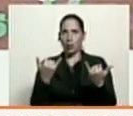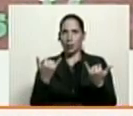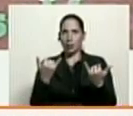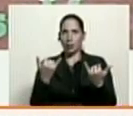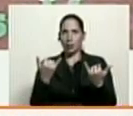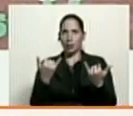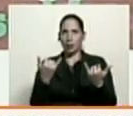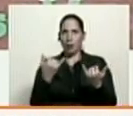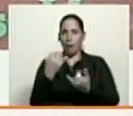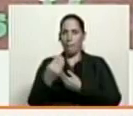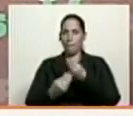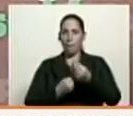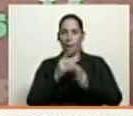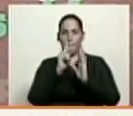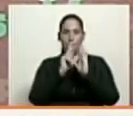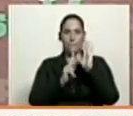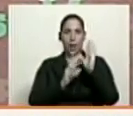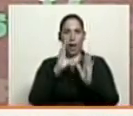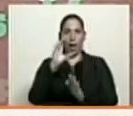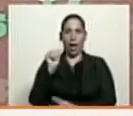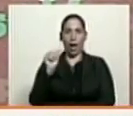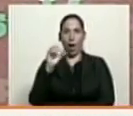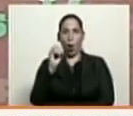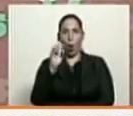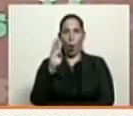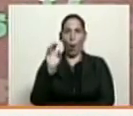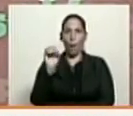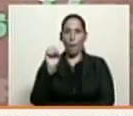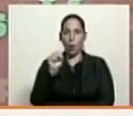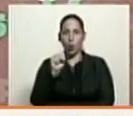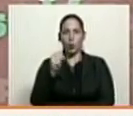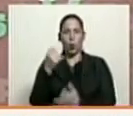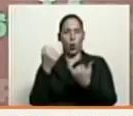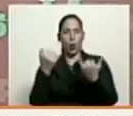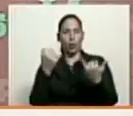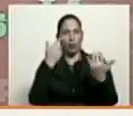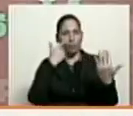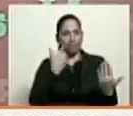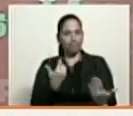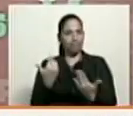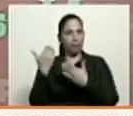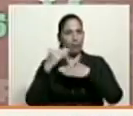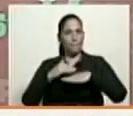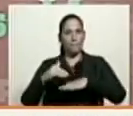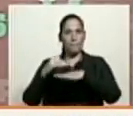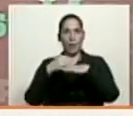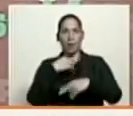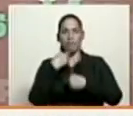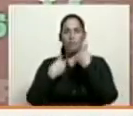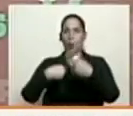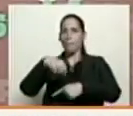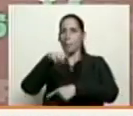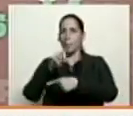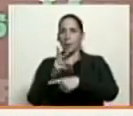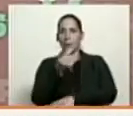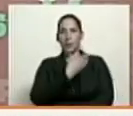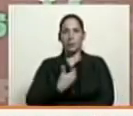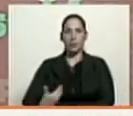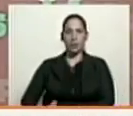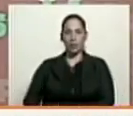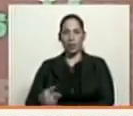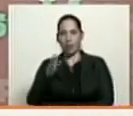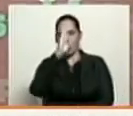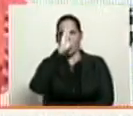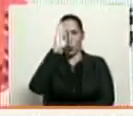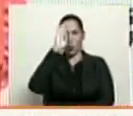que se realiza desde el Parque Los Caobos en nuestra ciudad capital. De inmediato vamos a escuchar parte de lo que acá acontece en la voz del primer vicepresidente de esta tolda roja, Diosdado